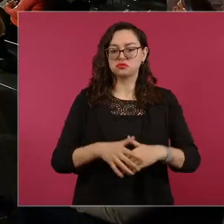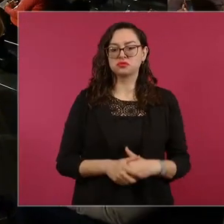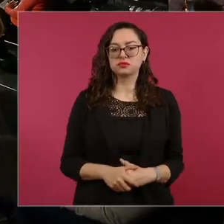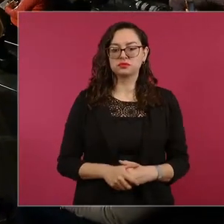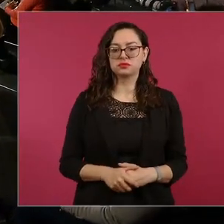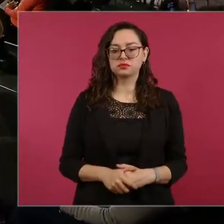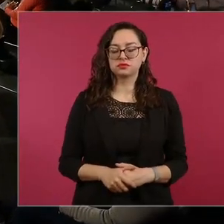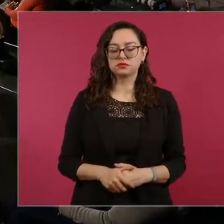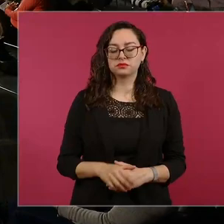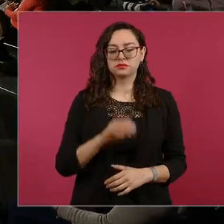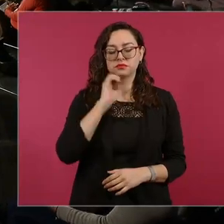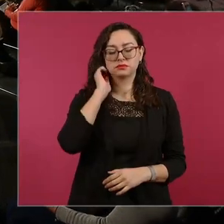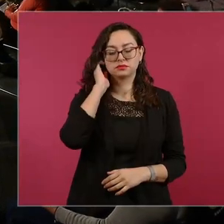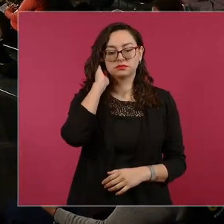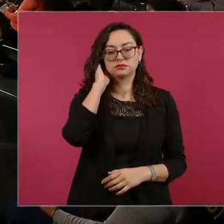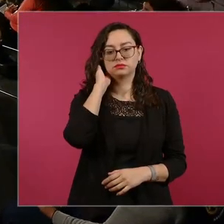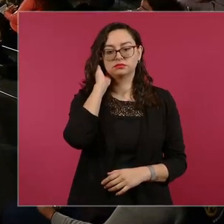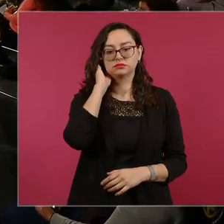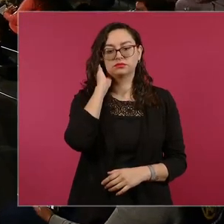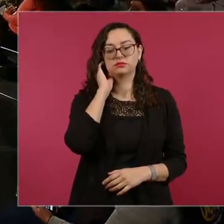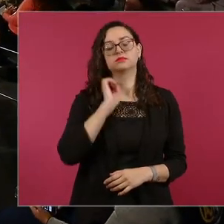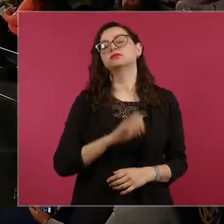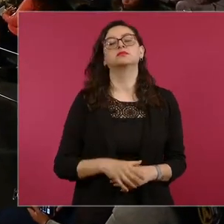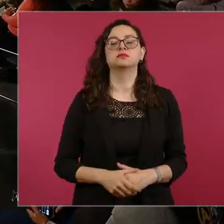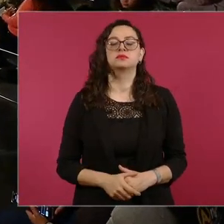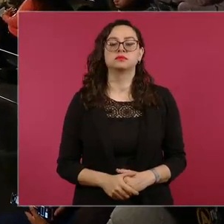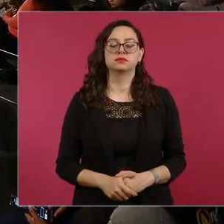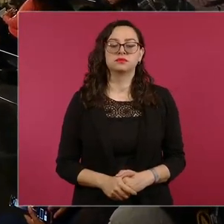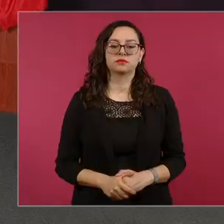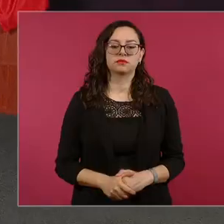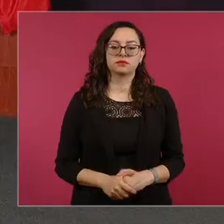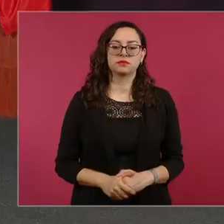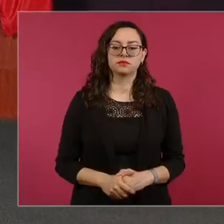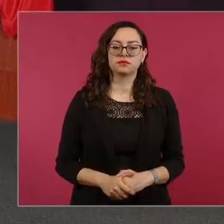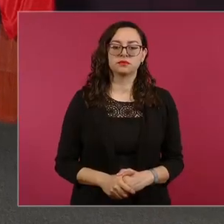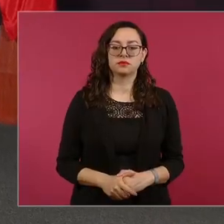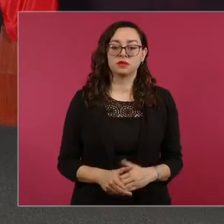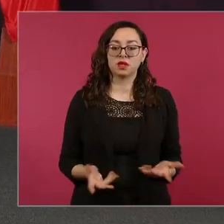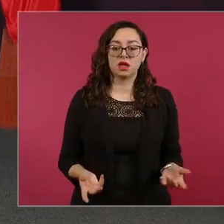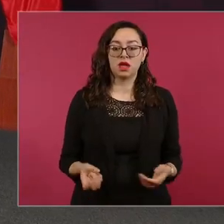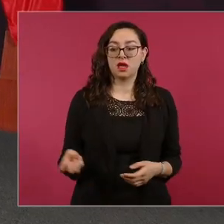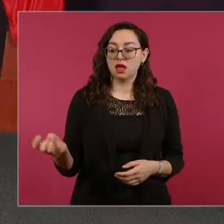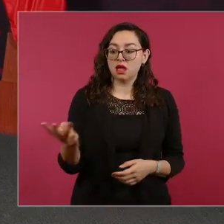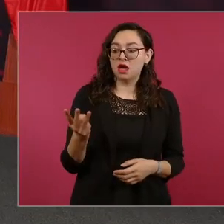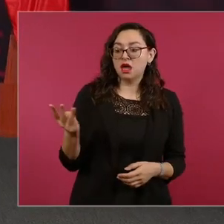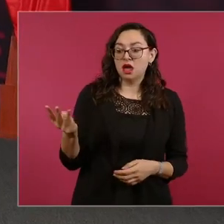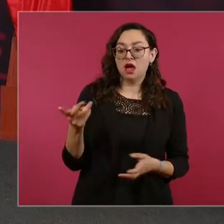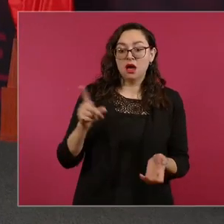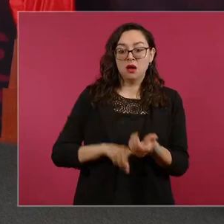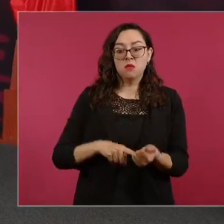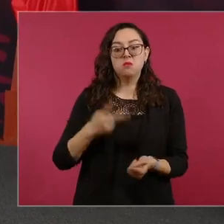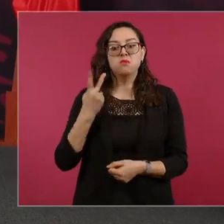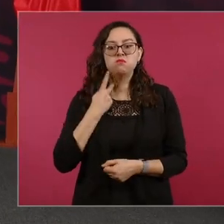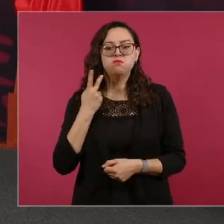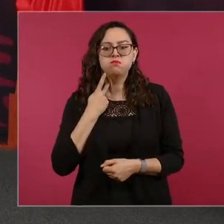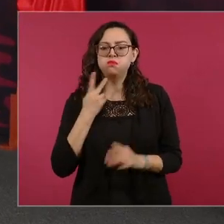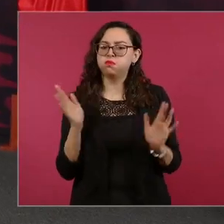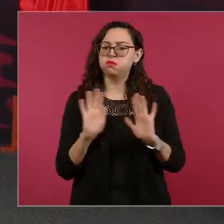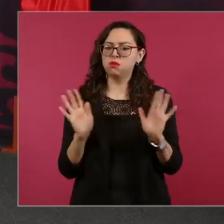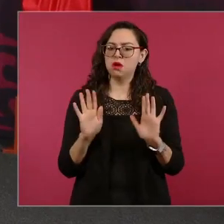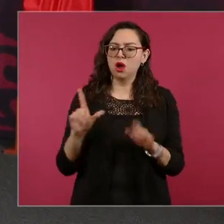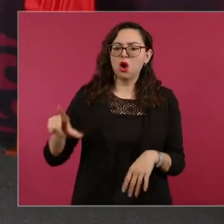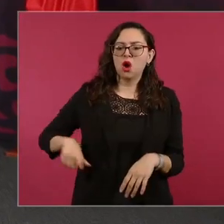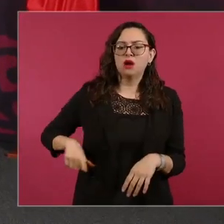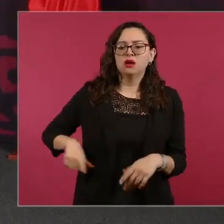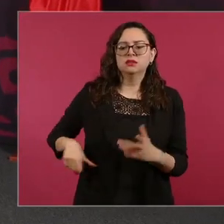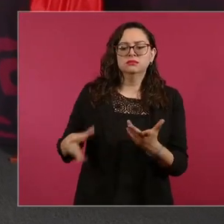no son políticos, son servidores públicos